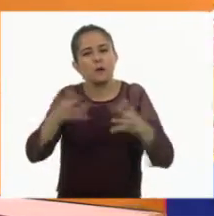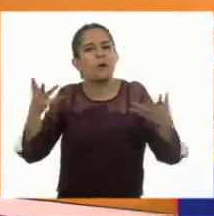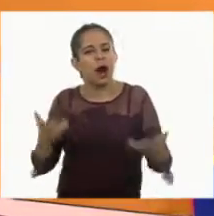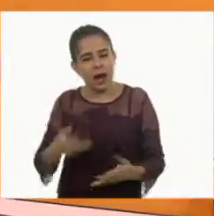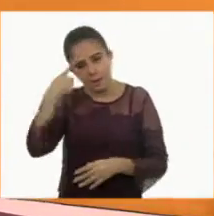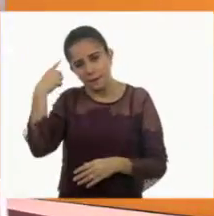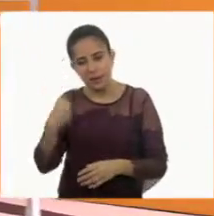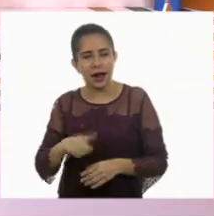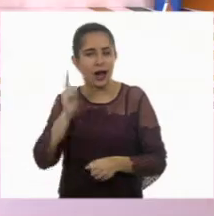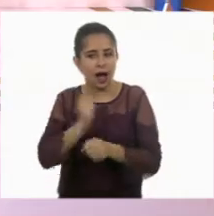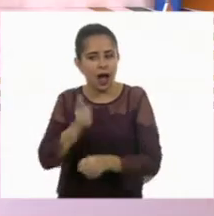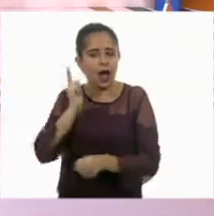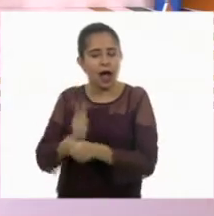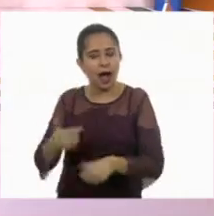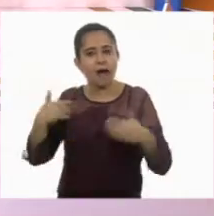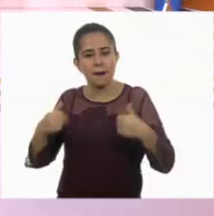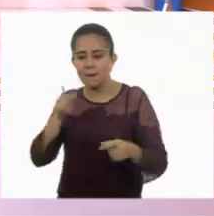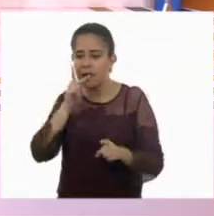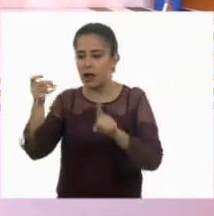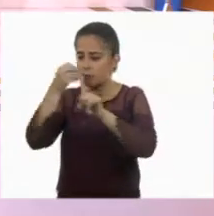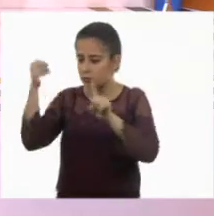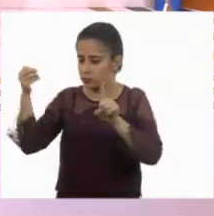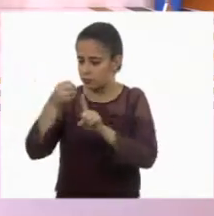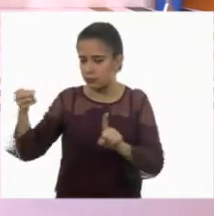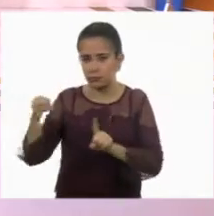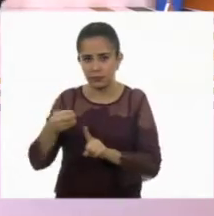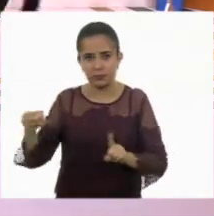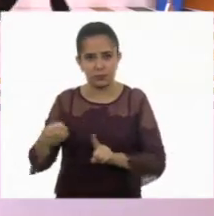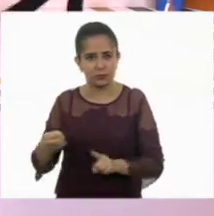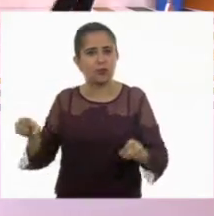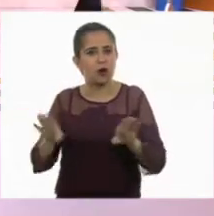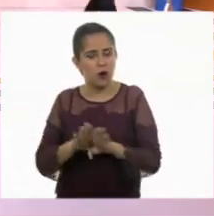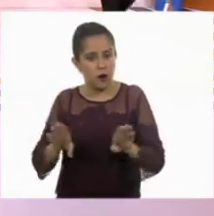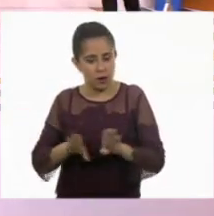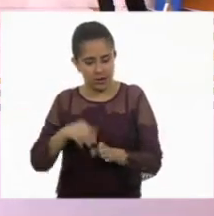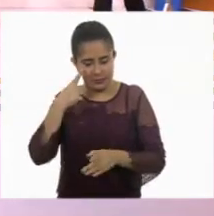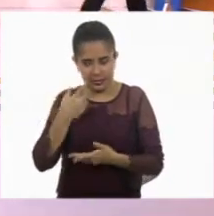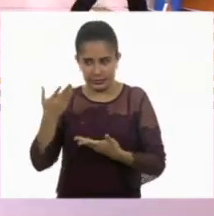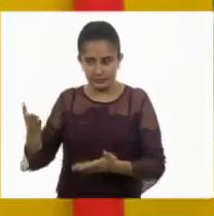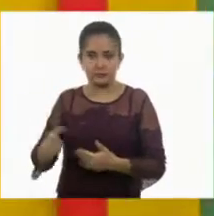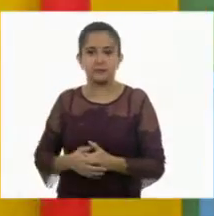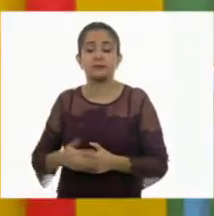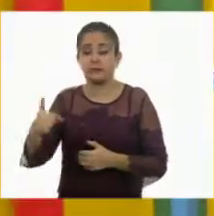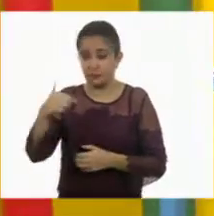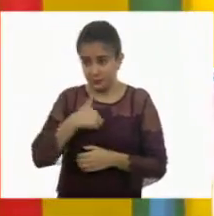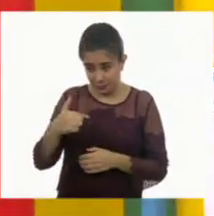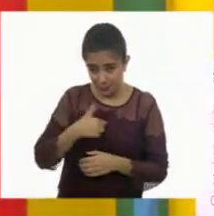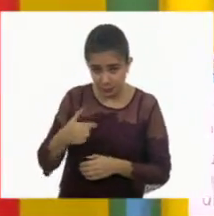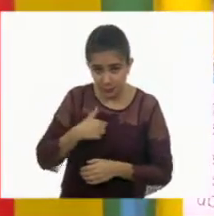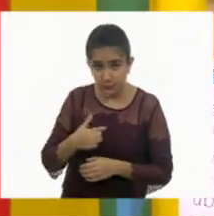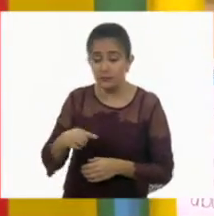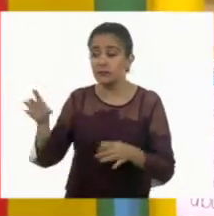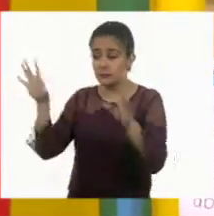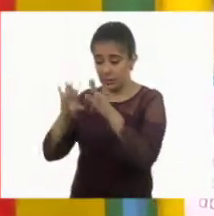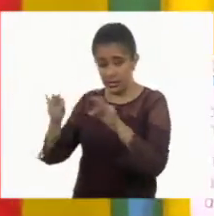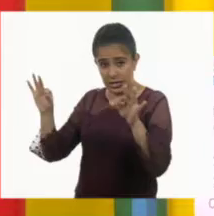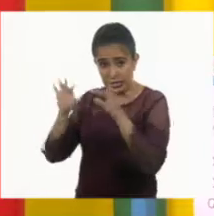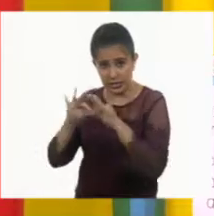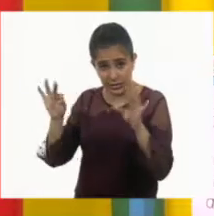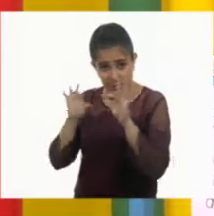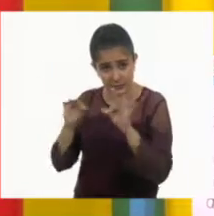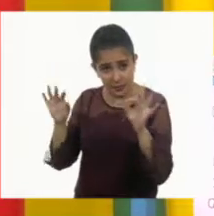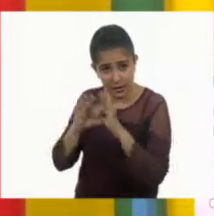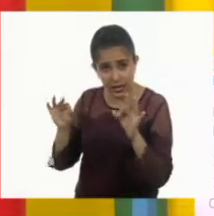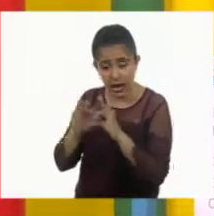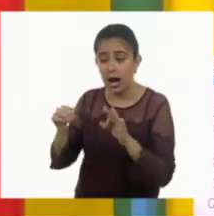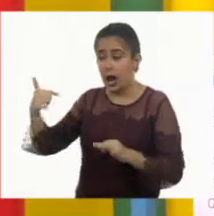Eric, ayúdame de aquel lado. Muy bien. Y yo te lo voy a decir en el tono